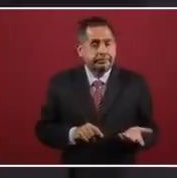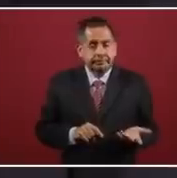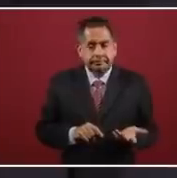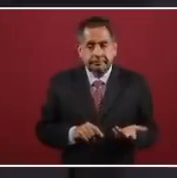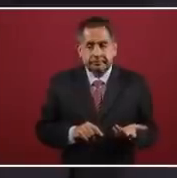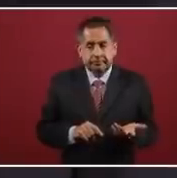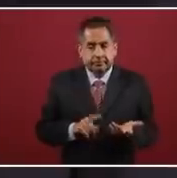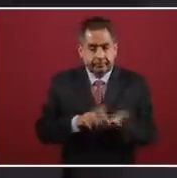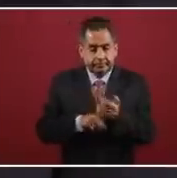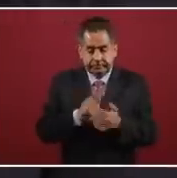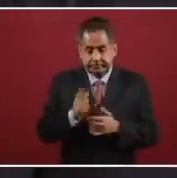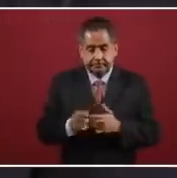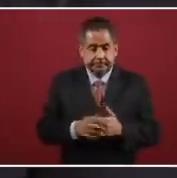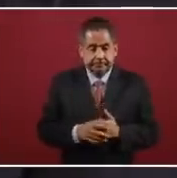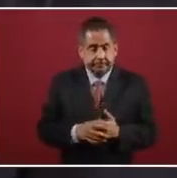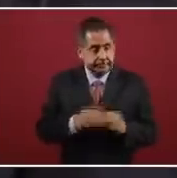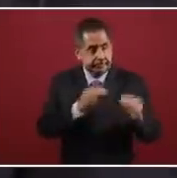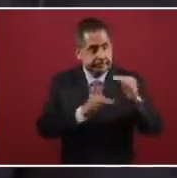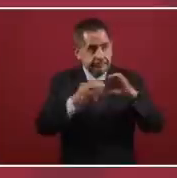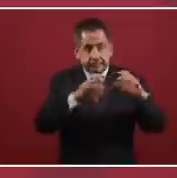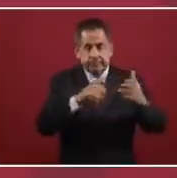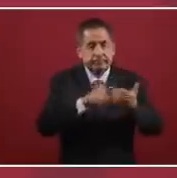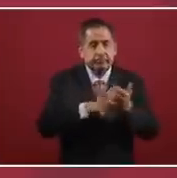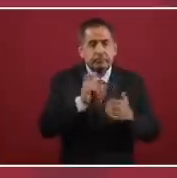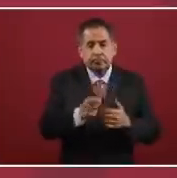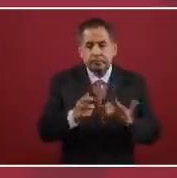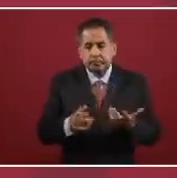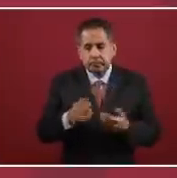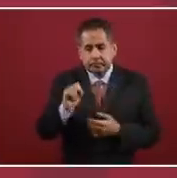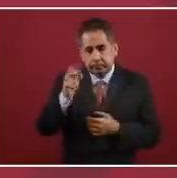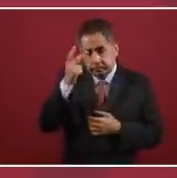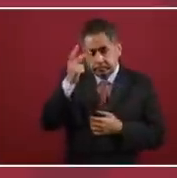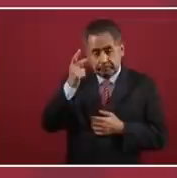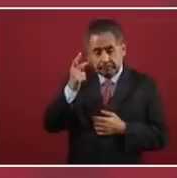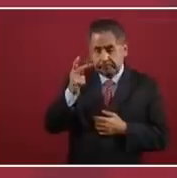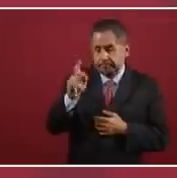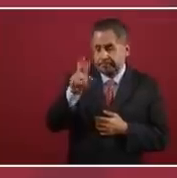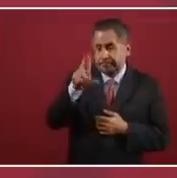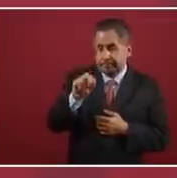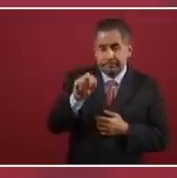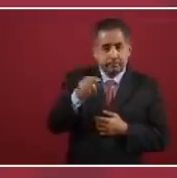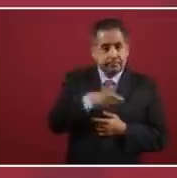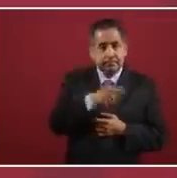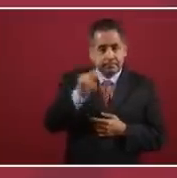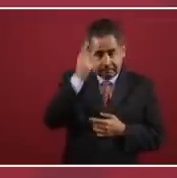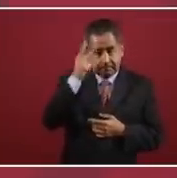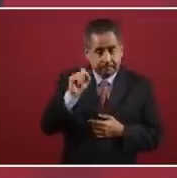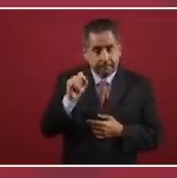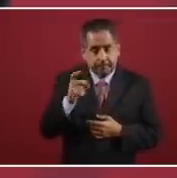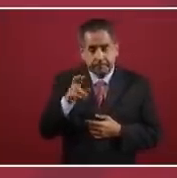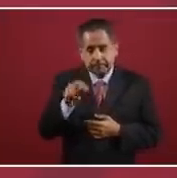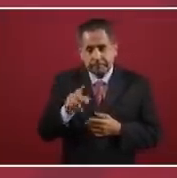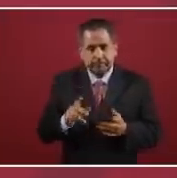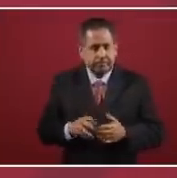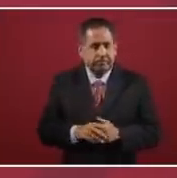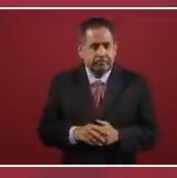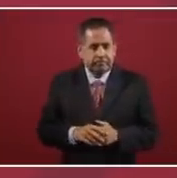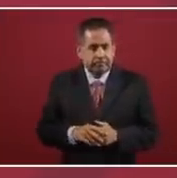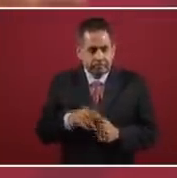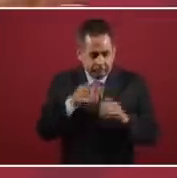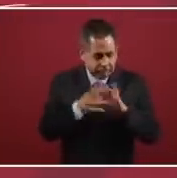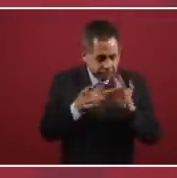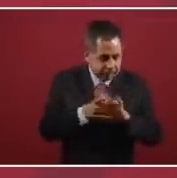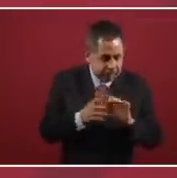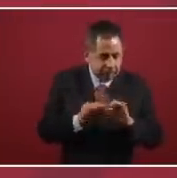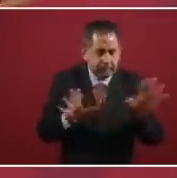en ese cerro de San Pedro, explicaría todo lo